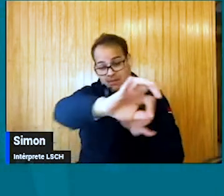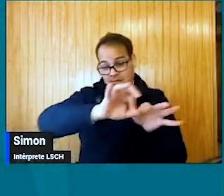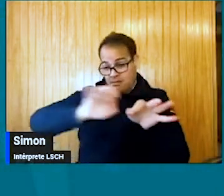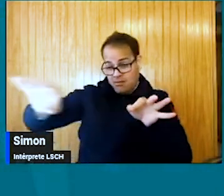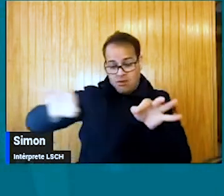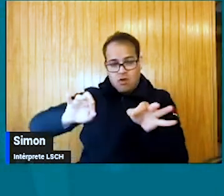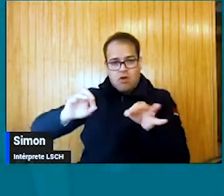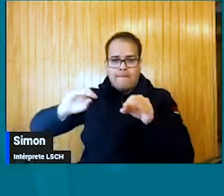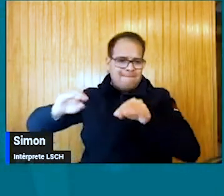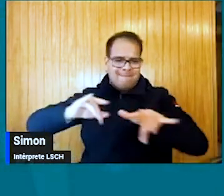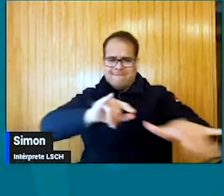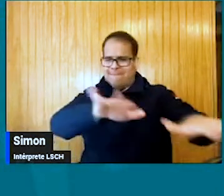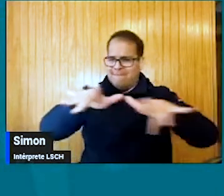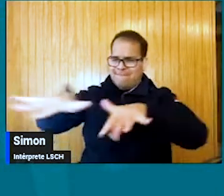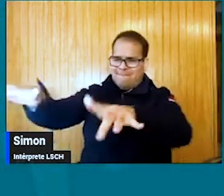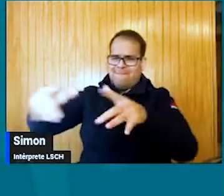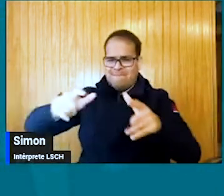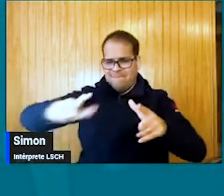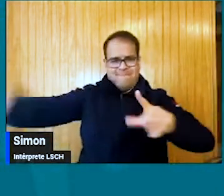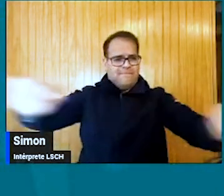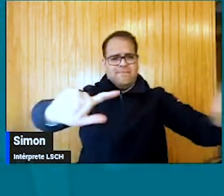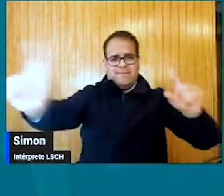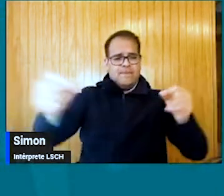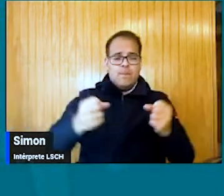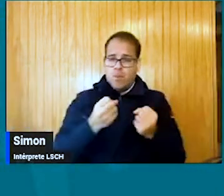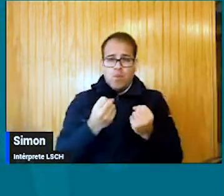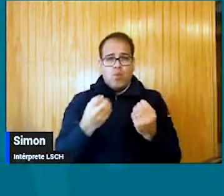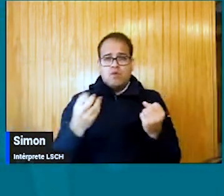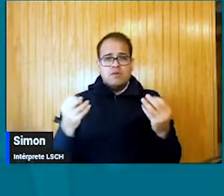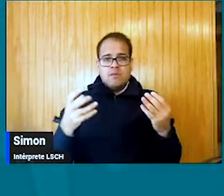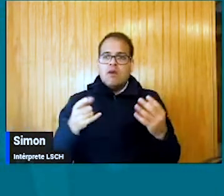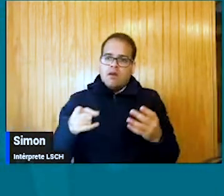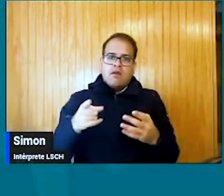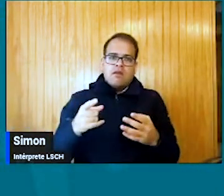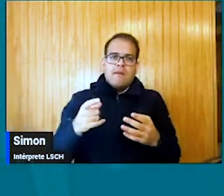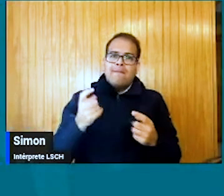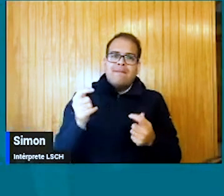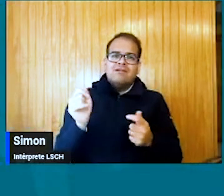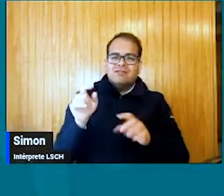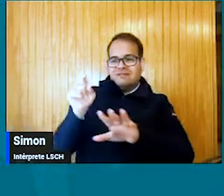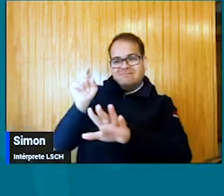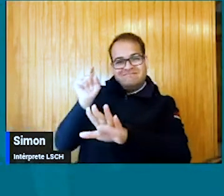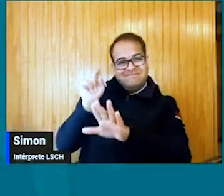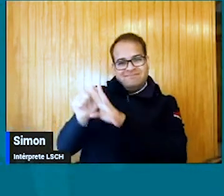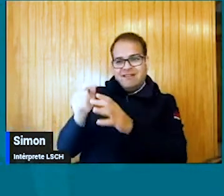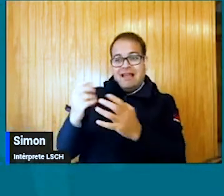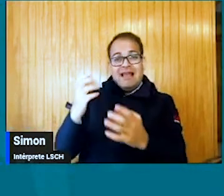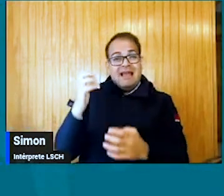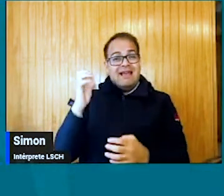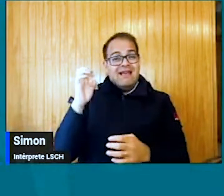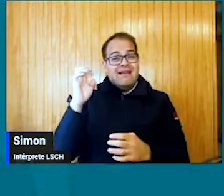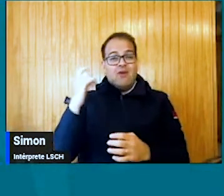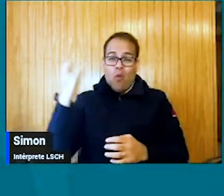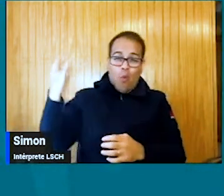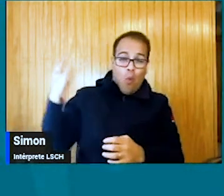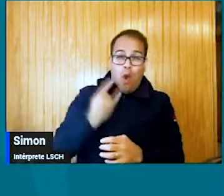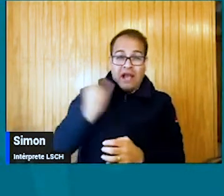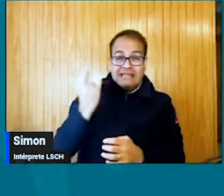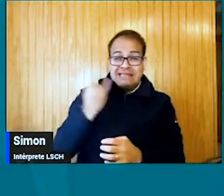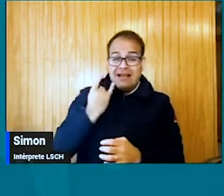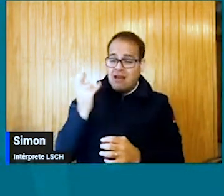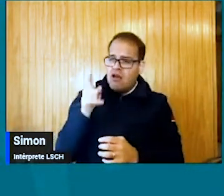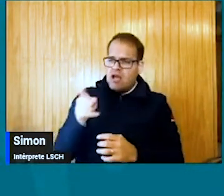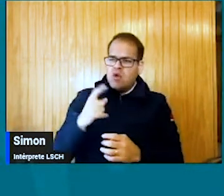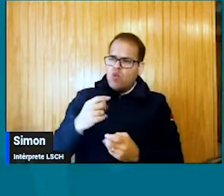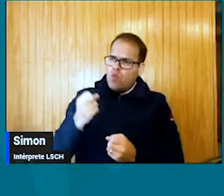nos arranca un poco el aire calentito. Por lo tanto es como un botón de pánico, cuando ya necesitamos ese extra lo